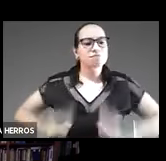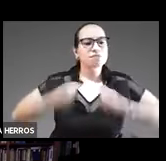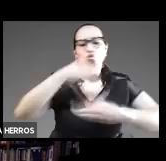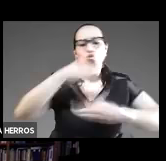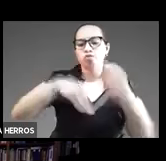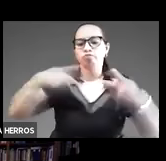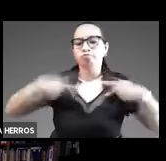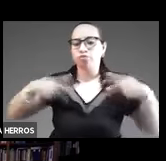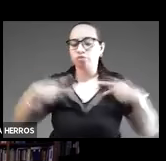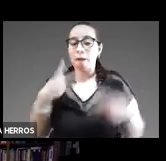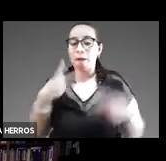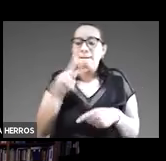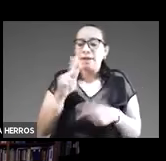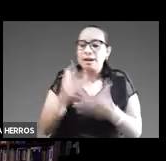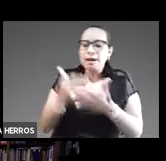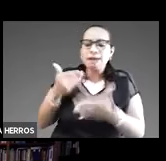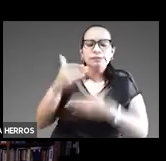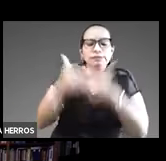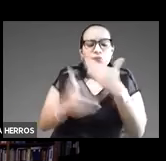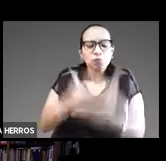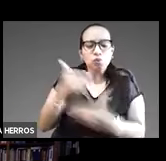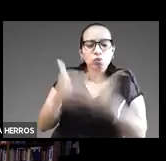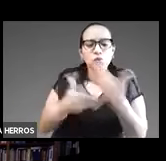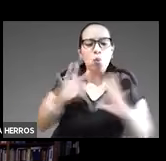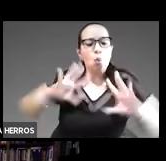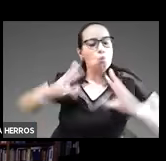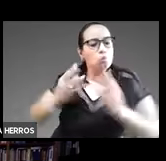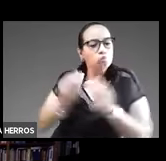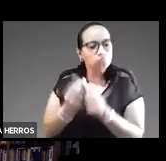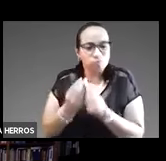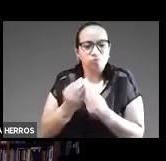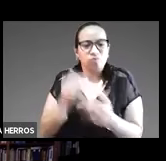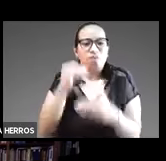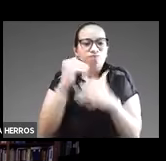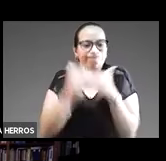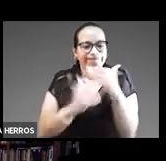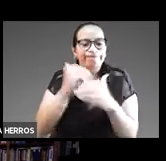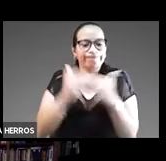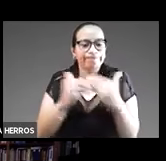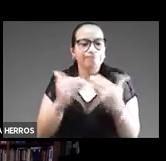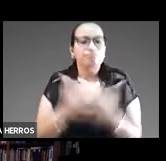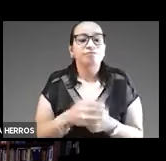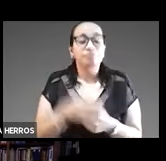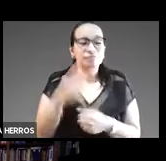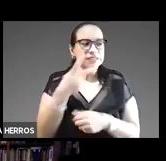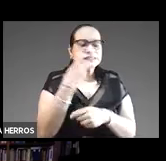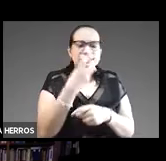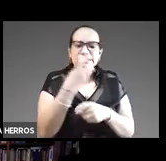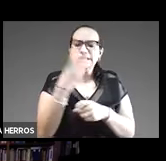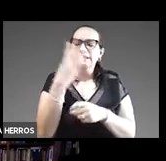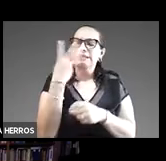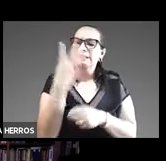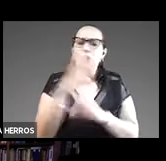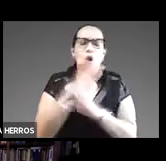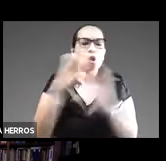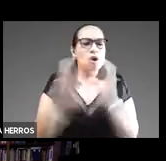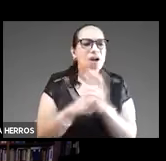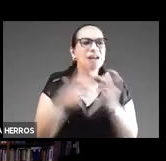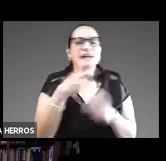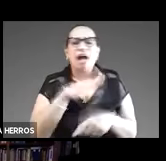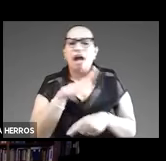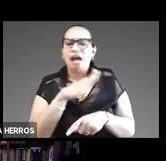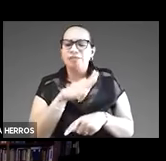pero desde un proceso de construcción conjunta. Y creo que estos tres acciones tienen justo esto, ¿no? Entonces